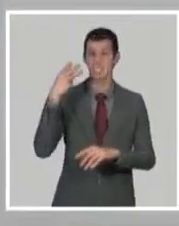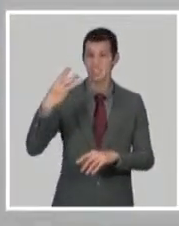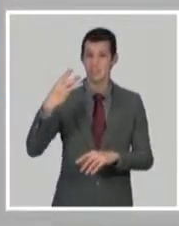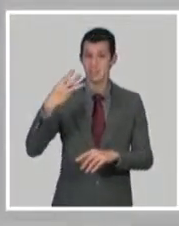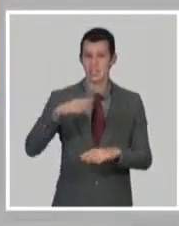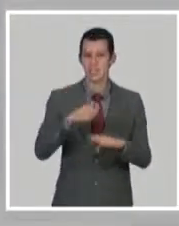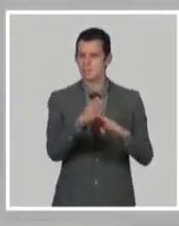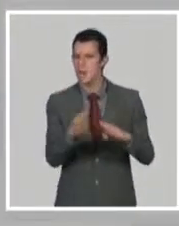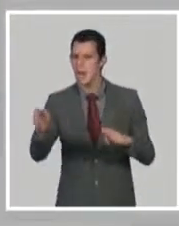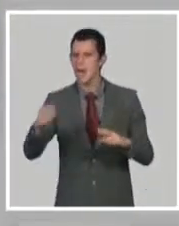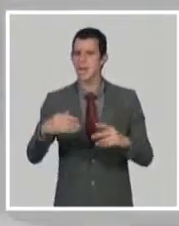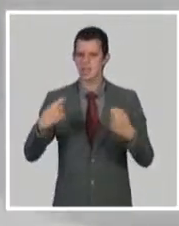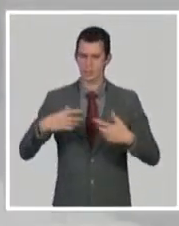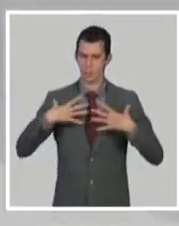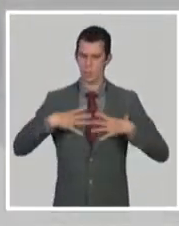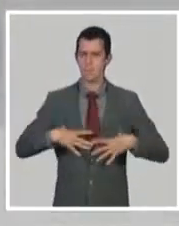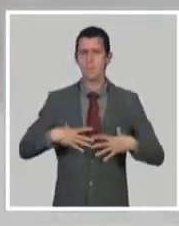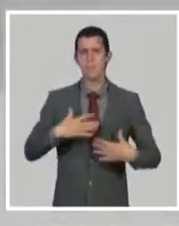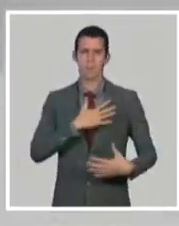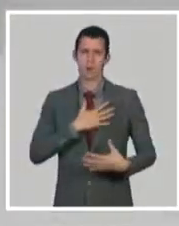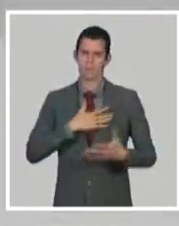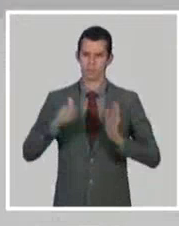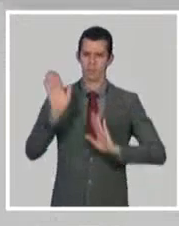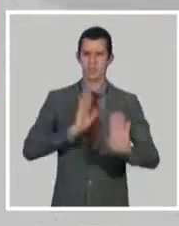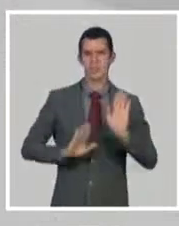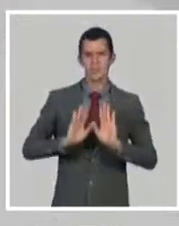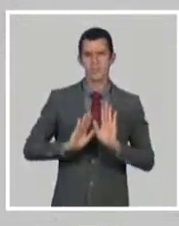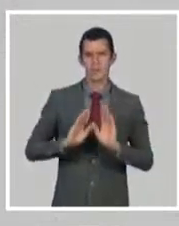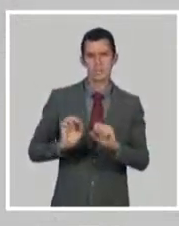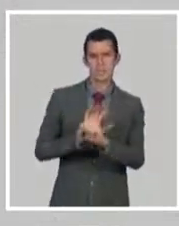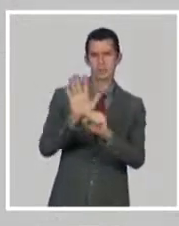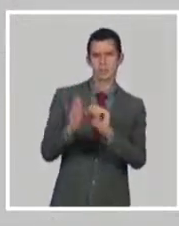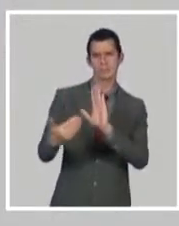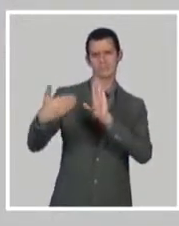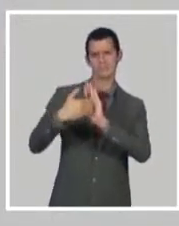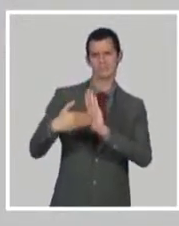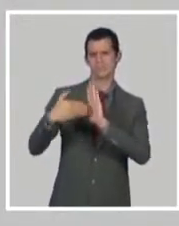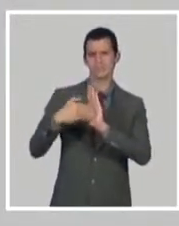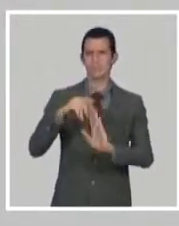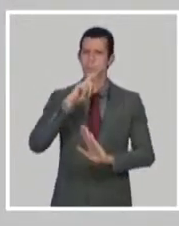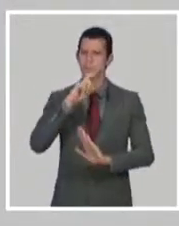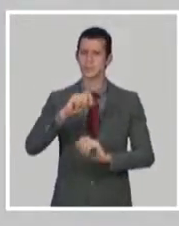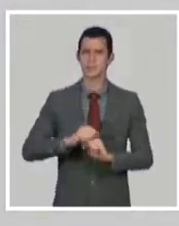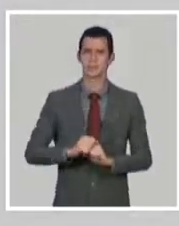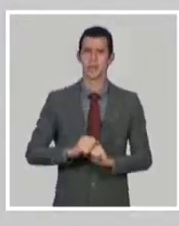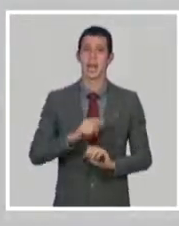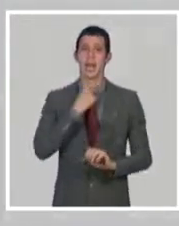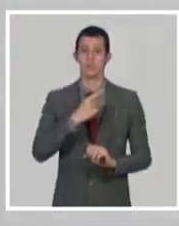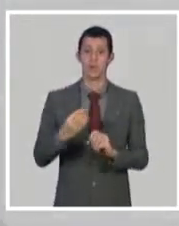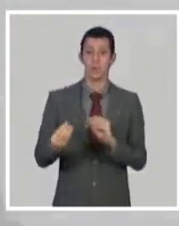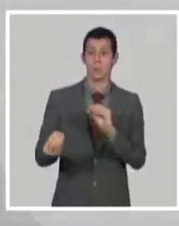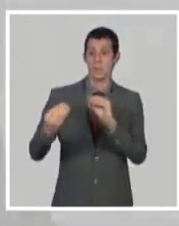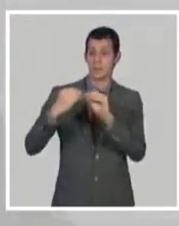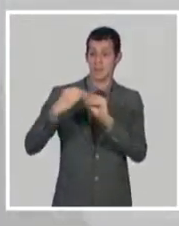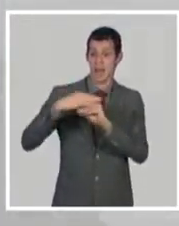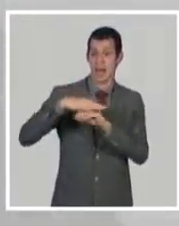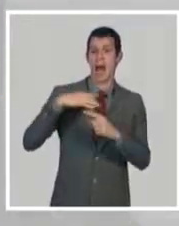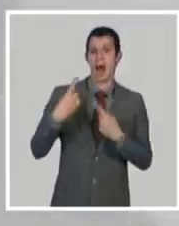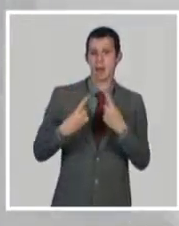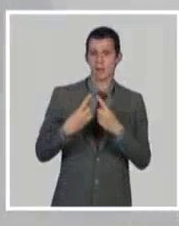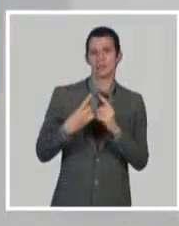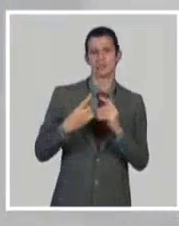y la capacidad de estos anticuerpos de neutralizar al virus infectando células en experimentos de laboratorio in